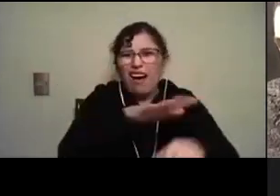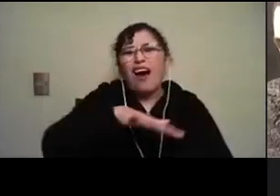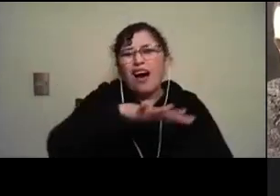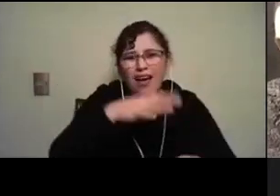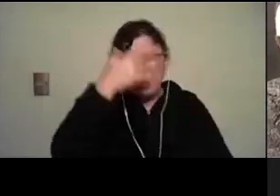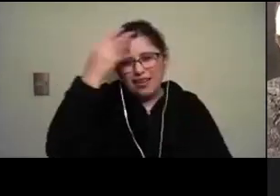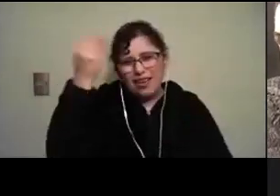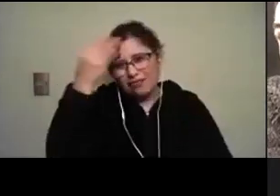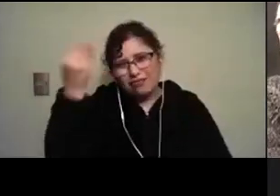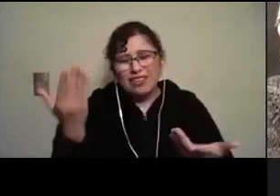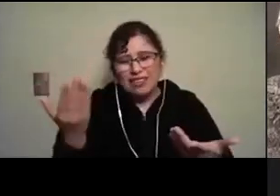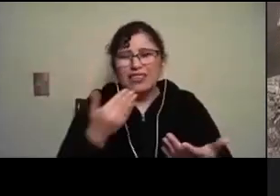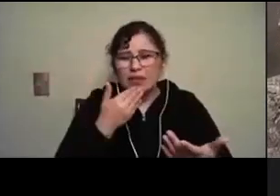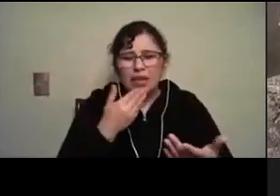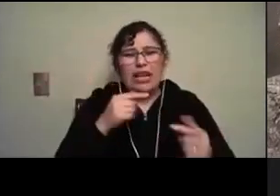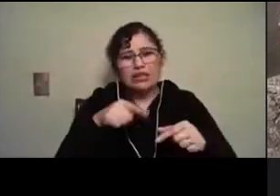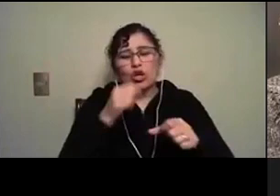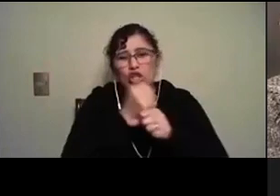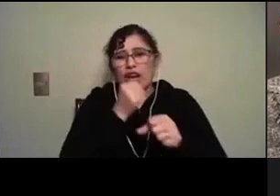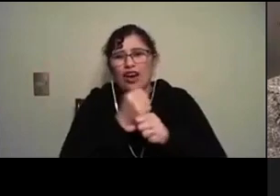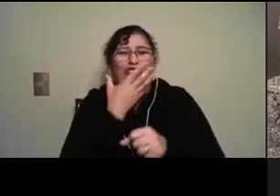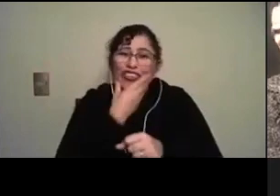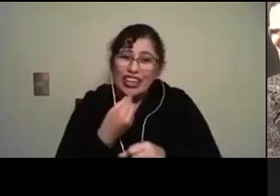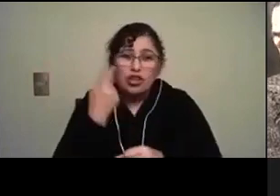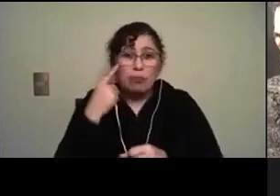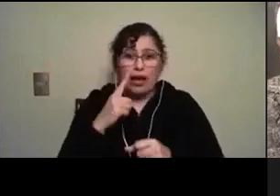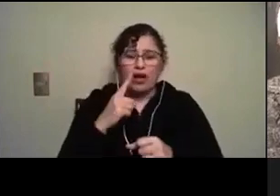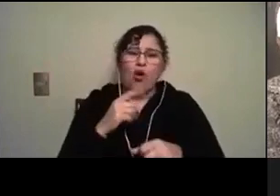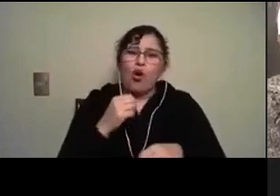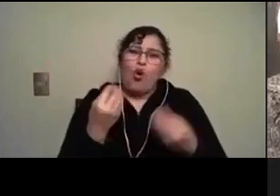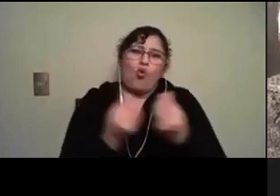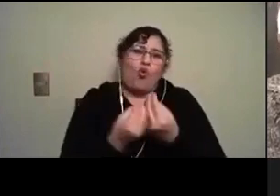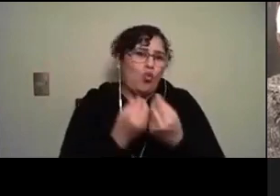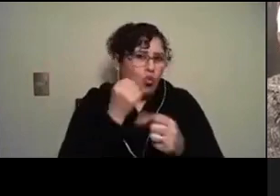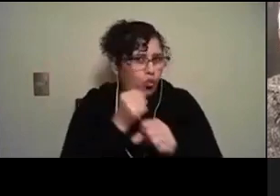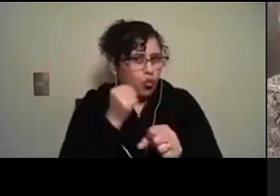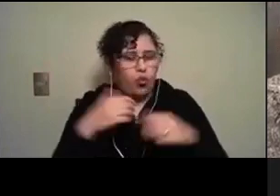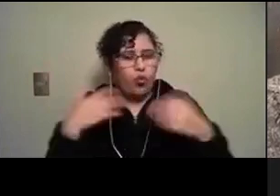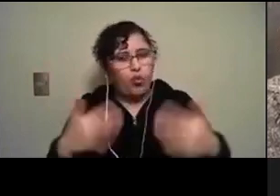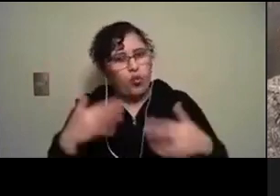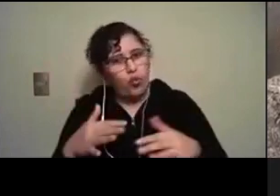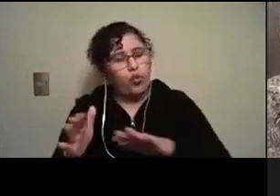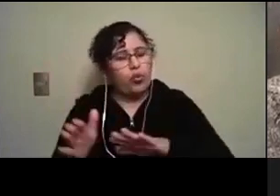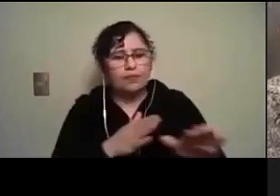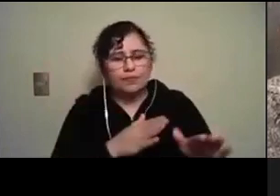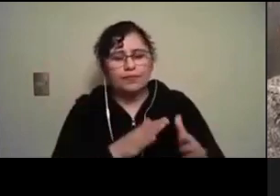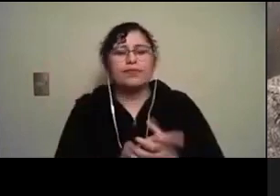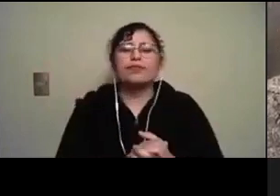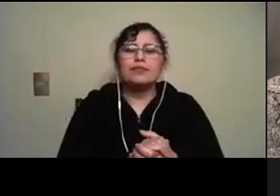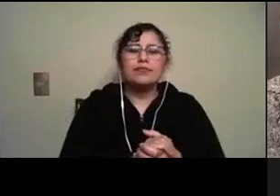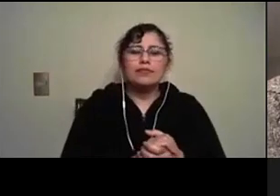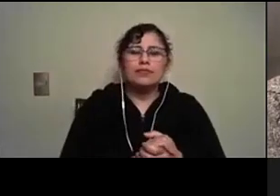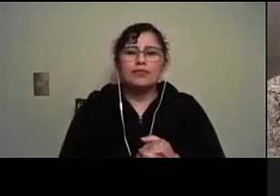es un trabajo bonito, pero que es harto trabajo. Y Profe, en el fondo así se hace para poder